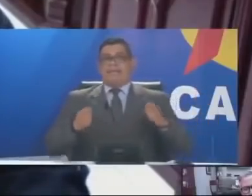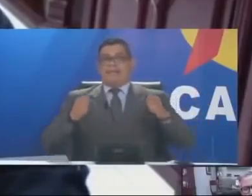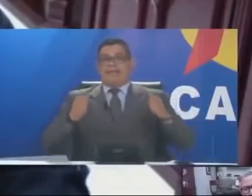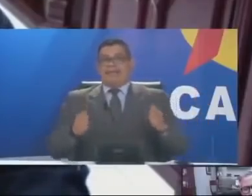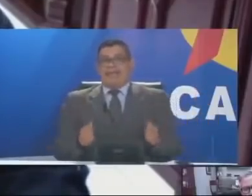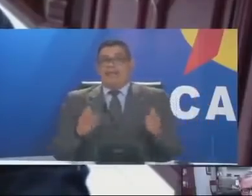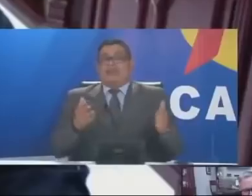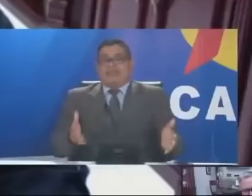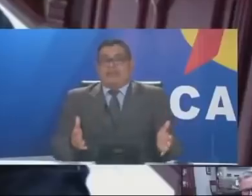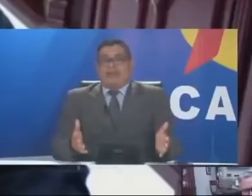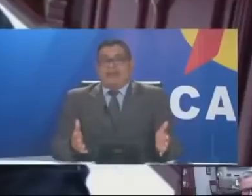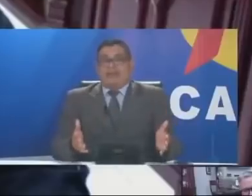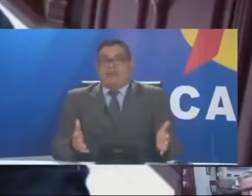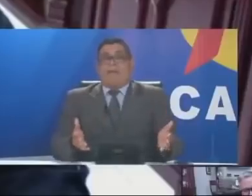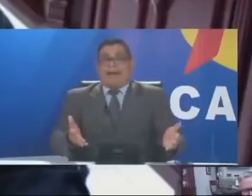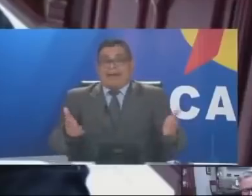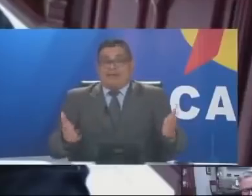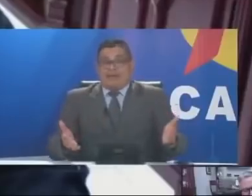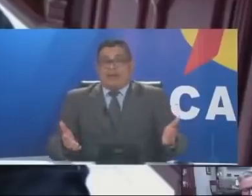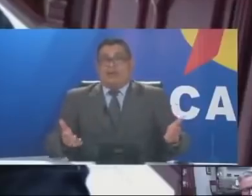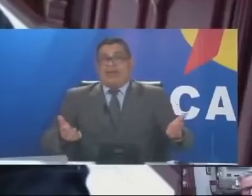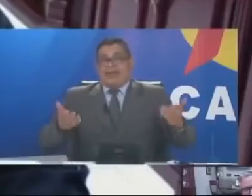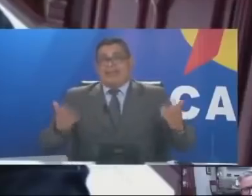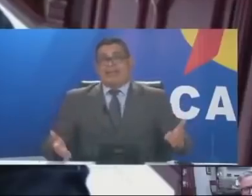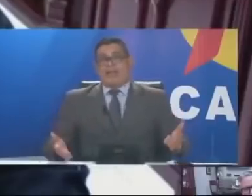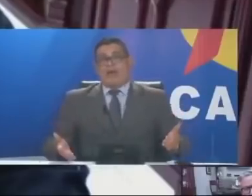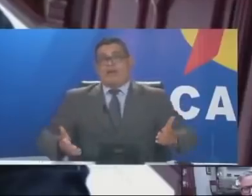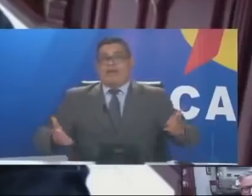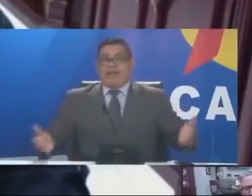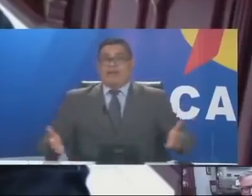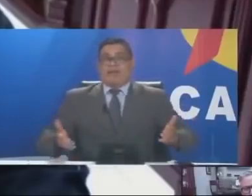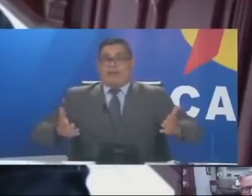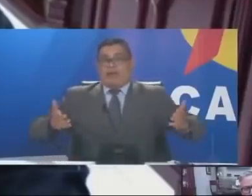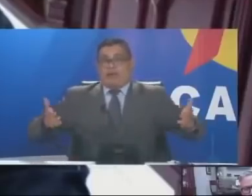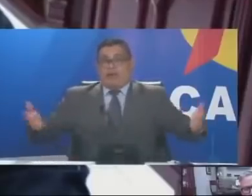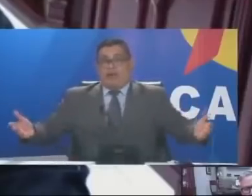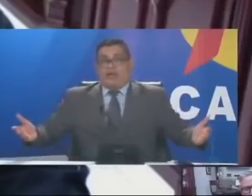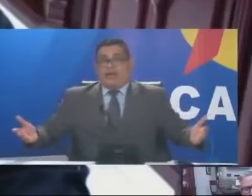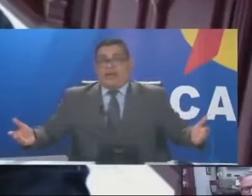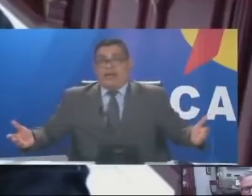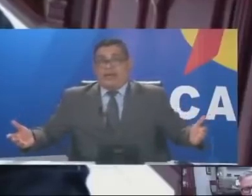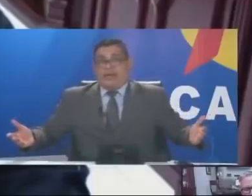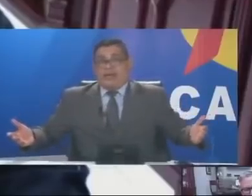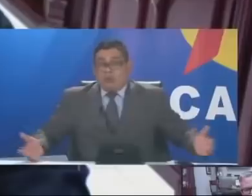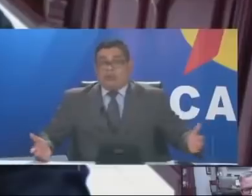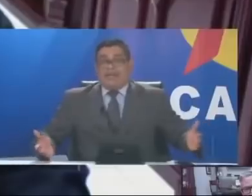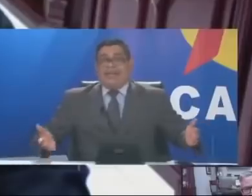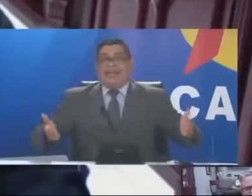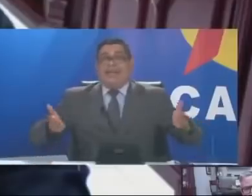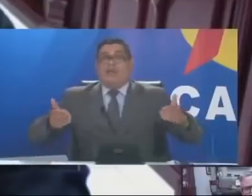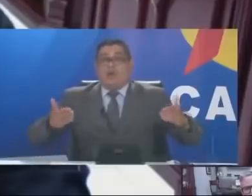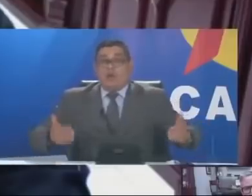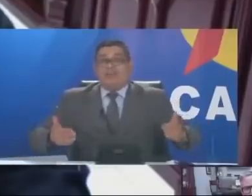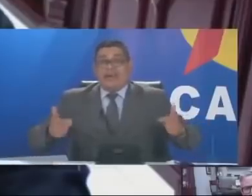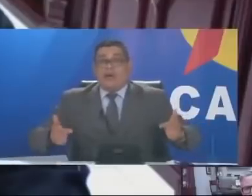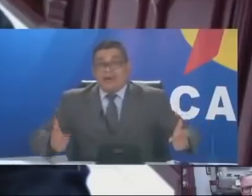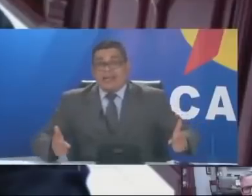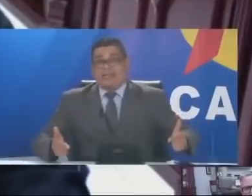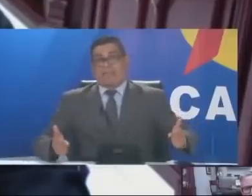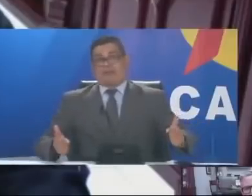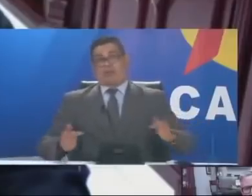y que es ahí donde se toman las decisiones para resguardarnos y el salvadoreño es necio el salvadoreño le gusta ir en